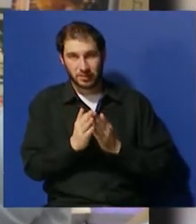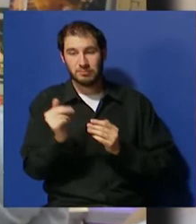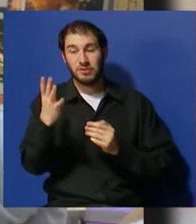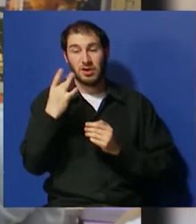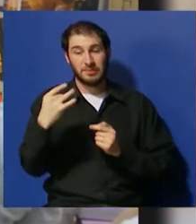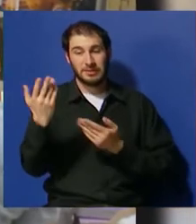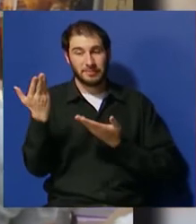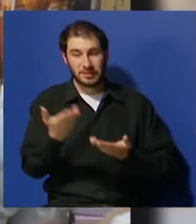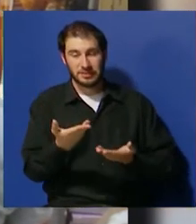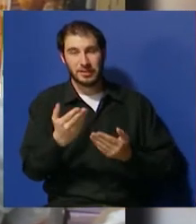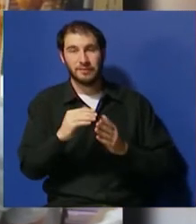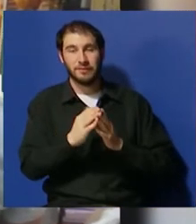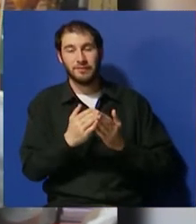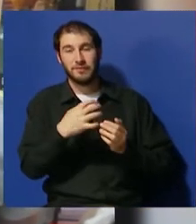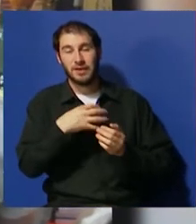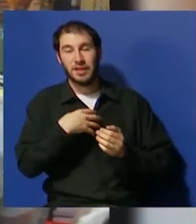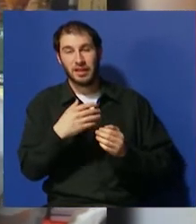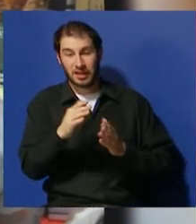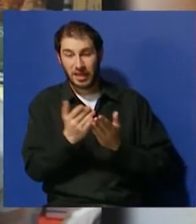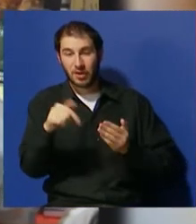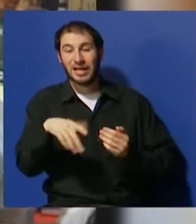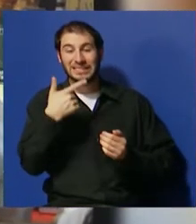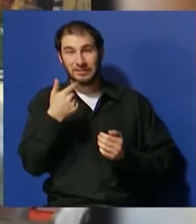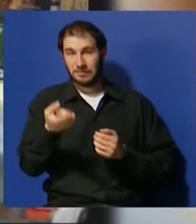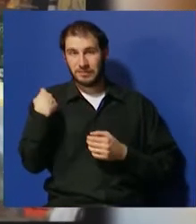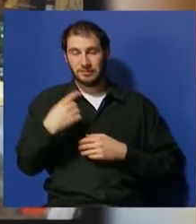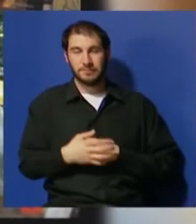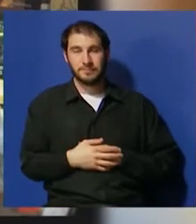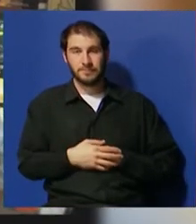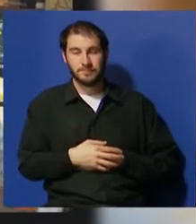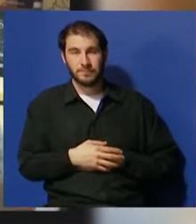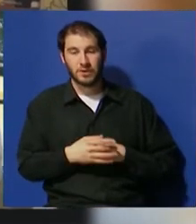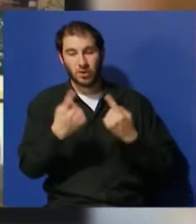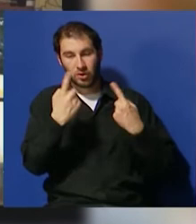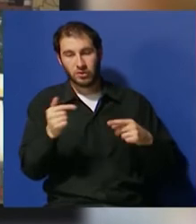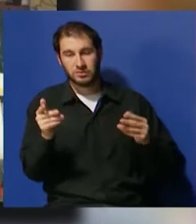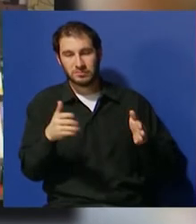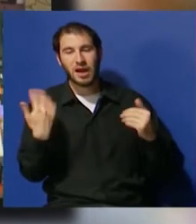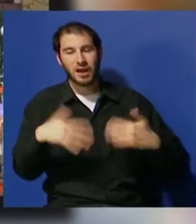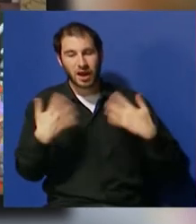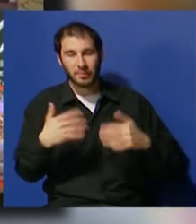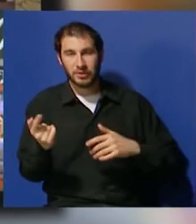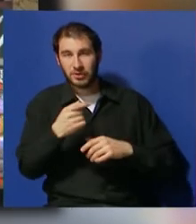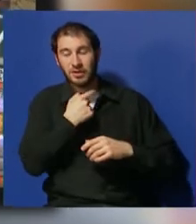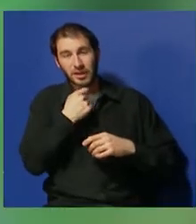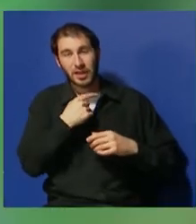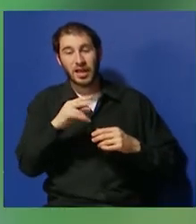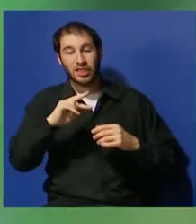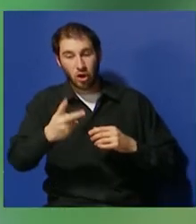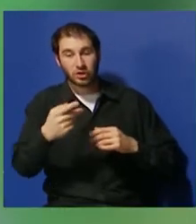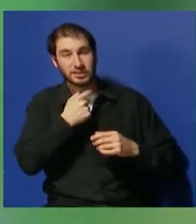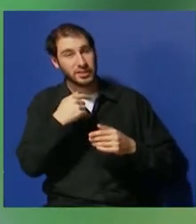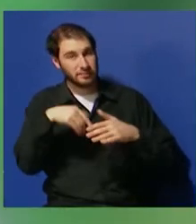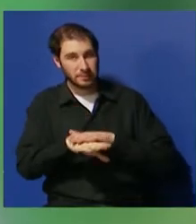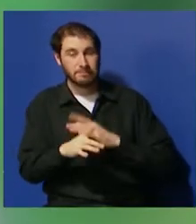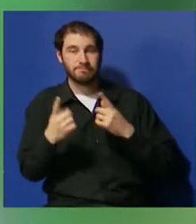a presentar en la Feria del Libro, que fue ahora en septiembre pasado. Y todo eso apuró. Nosotros teníamos ganas de sacar el 2,